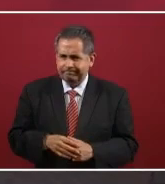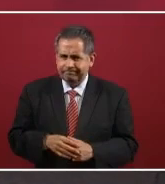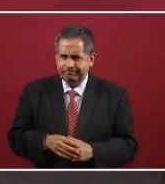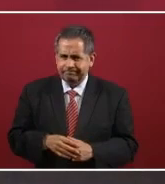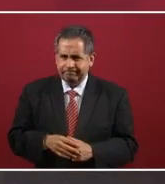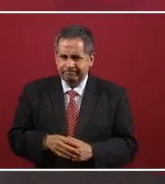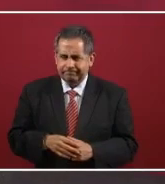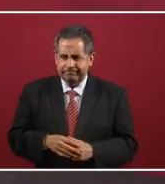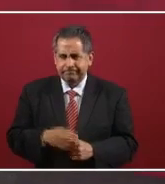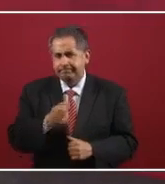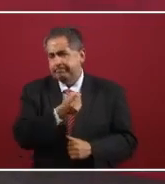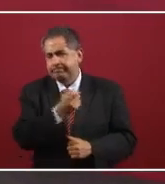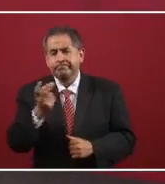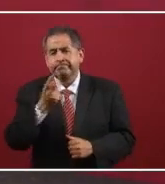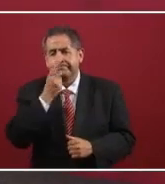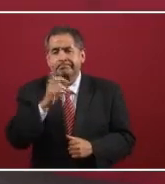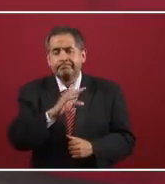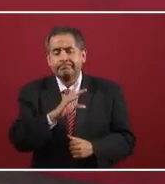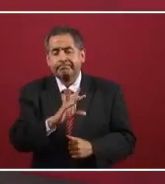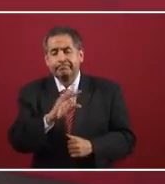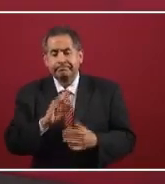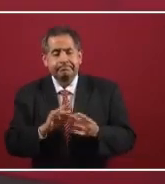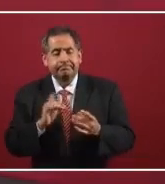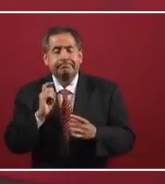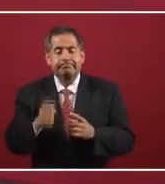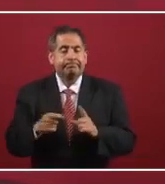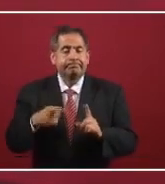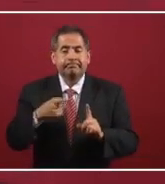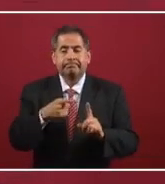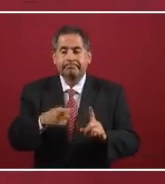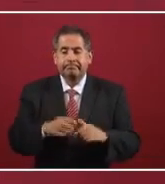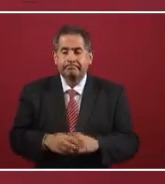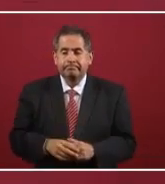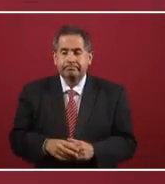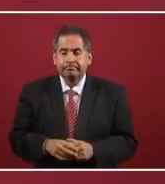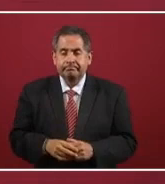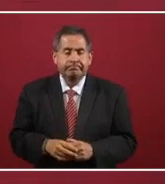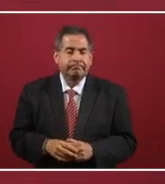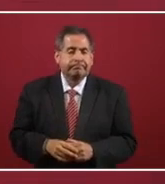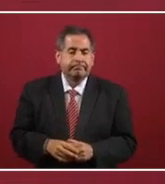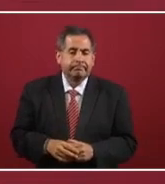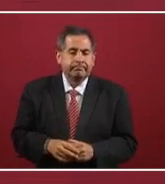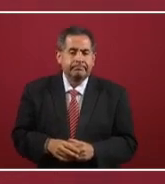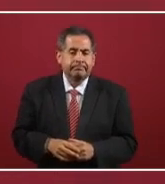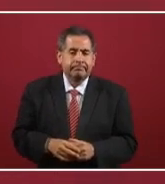que sostenía que se trataba de